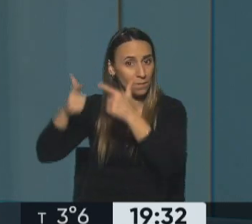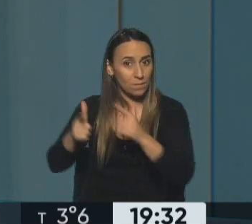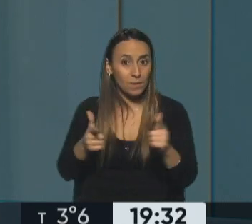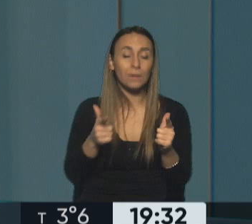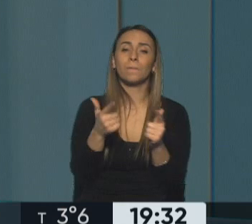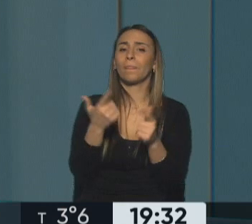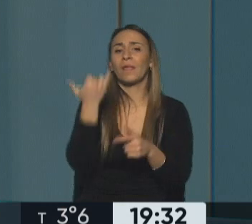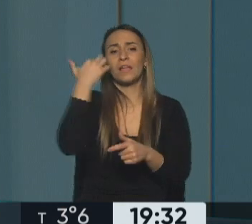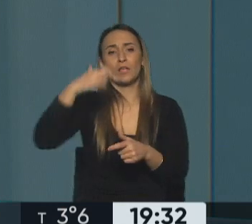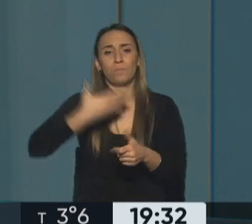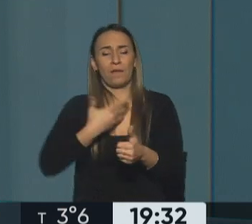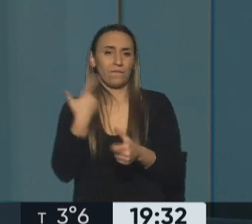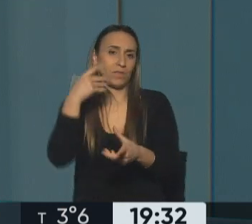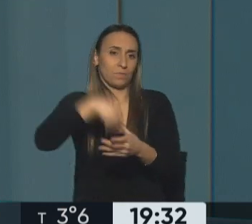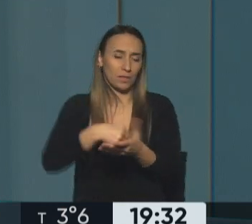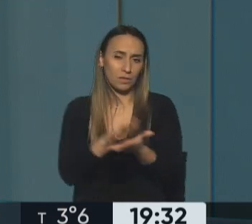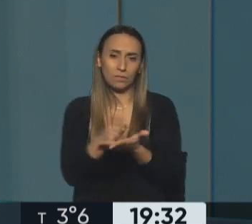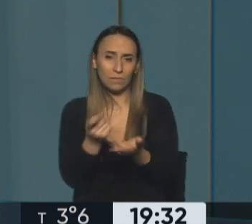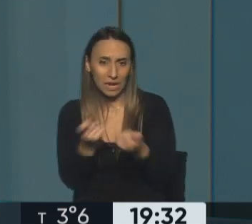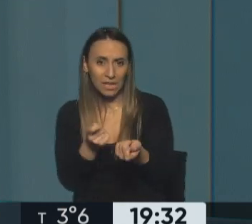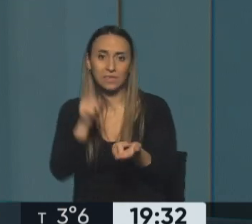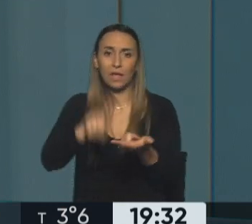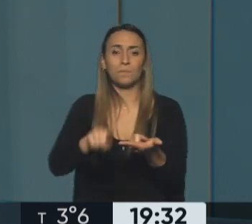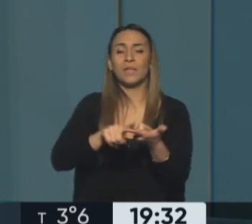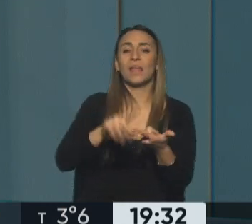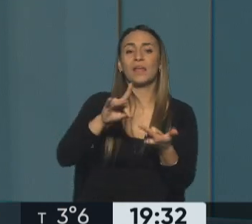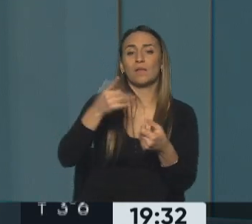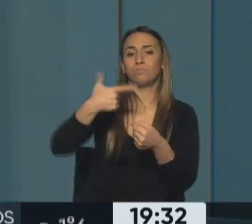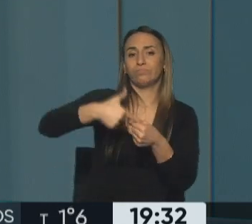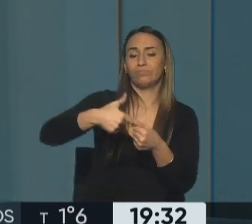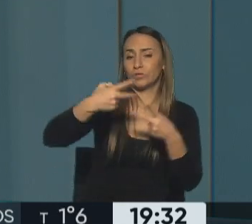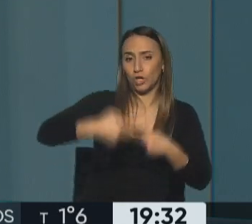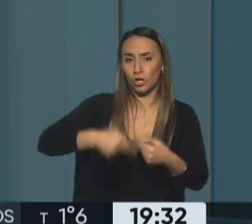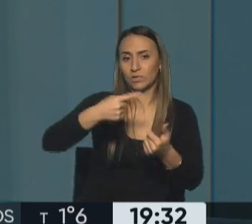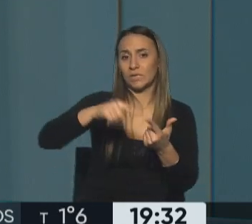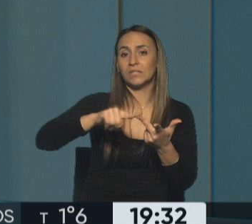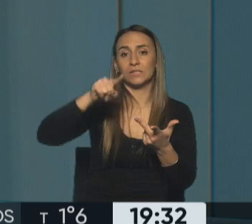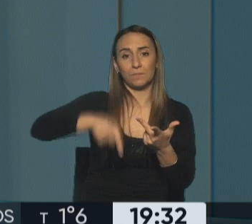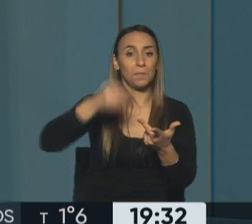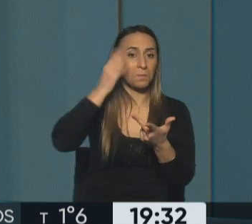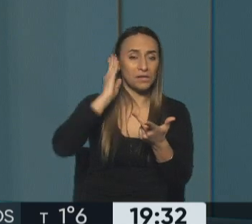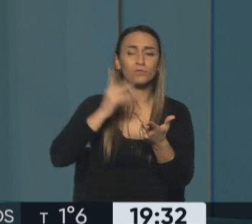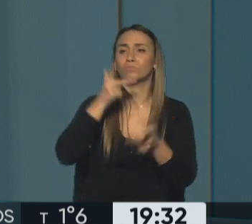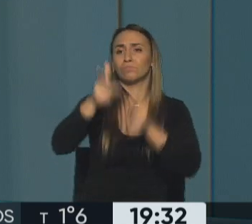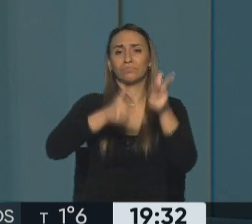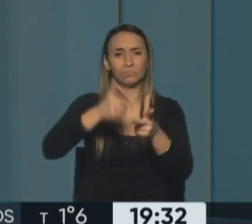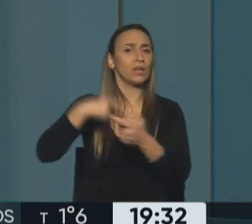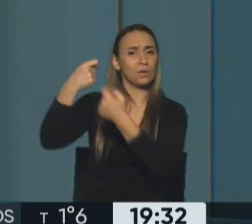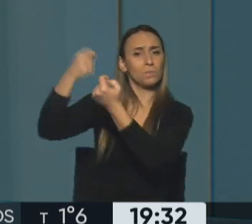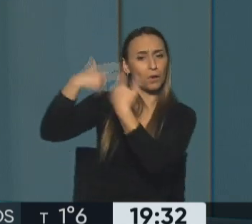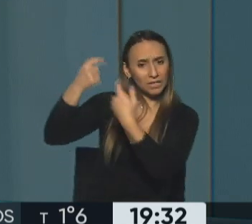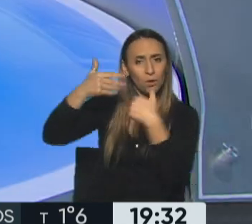Intervino YPF en el mercado, aumento del corte biodiesel, había hablado Juan Mansur en su momento diciendo la importación va a estar asegurada. Sin